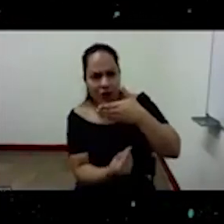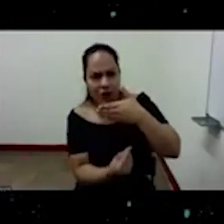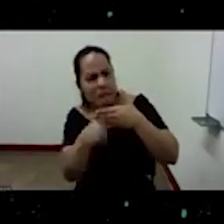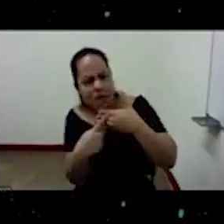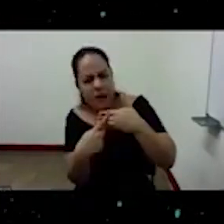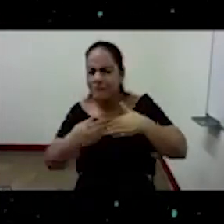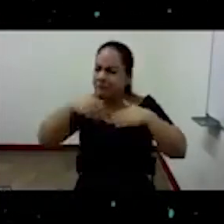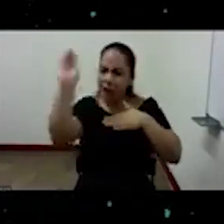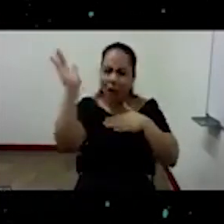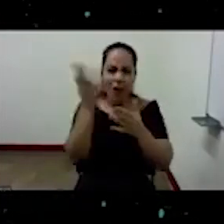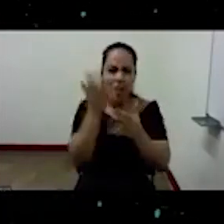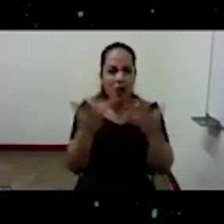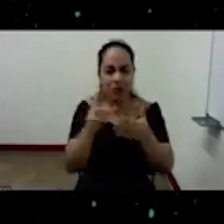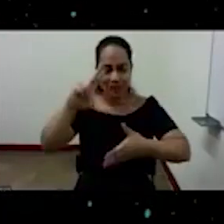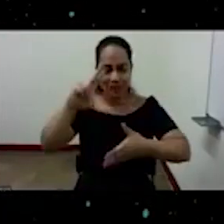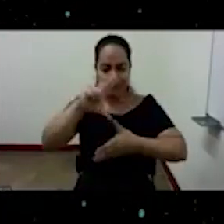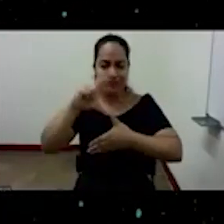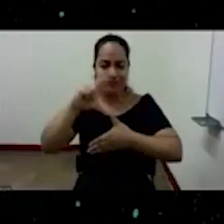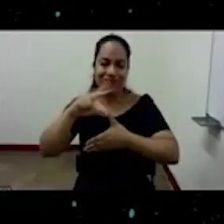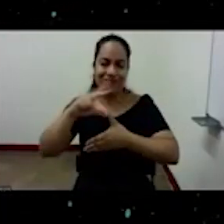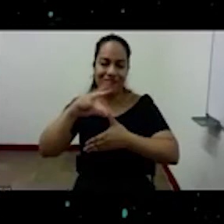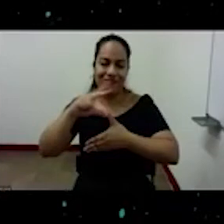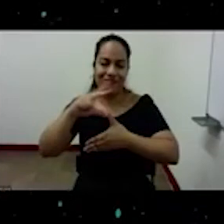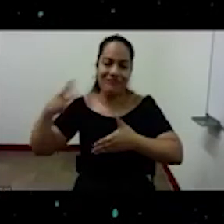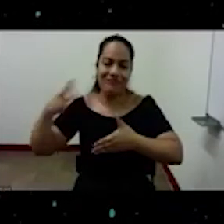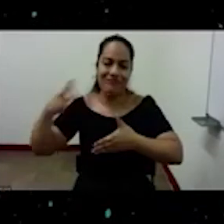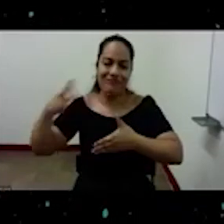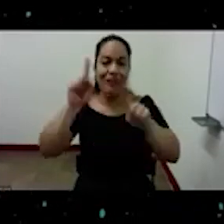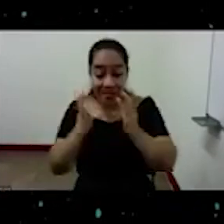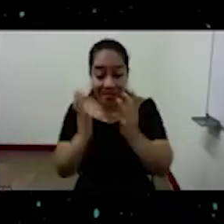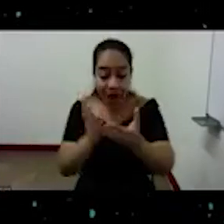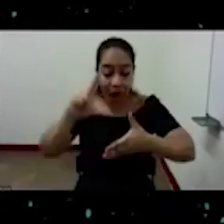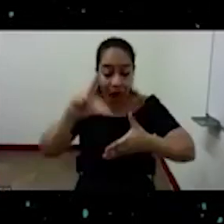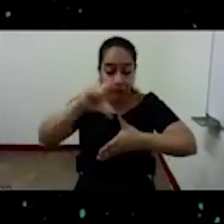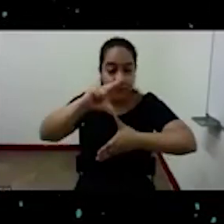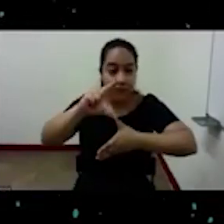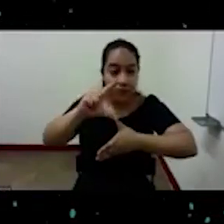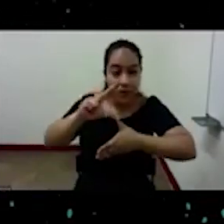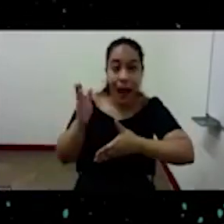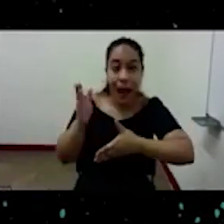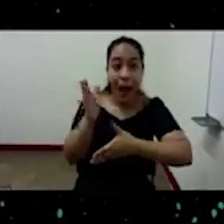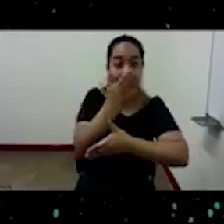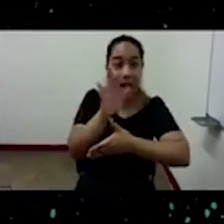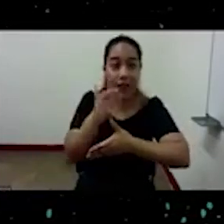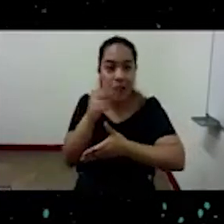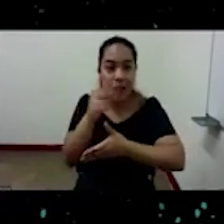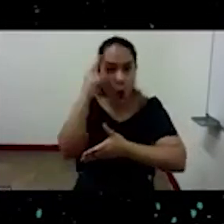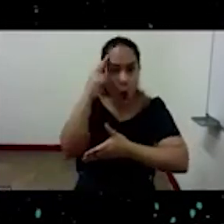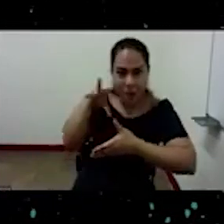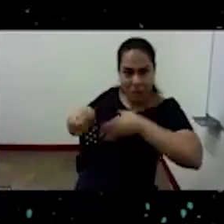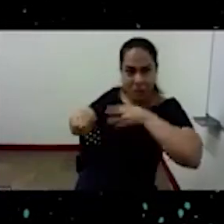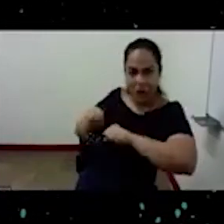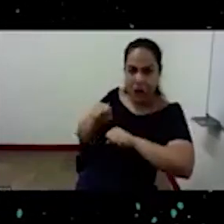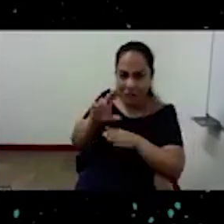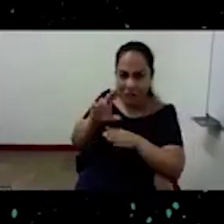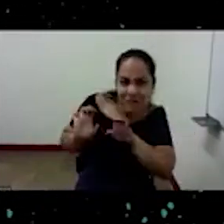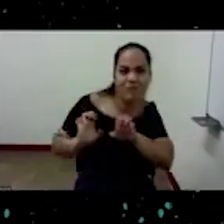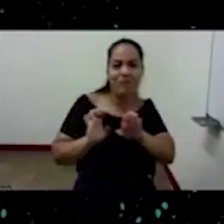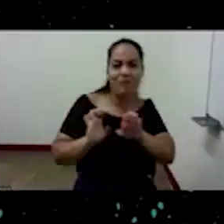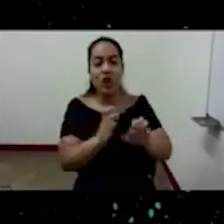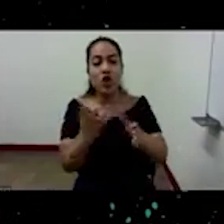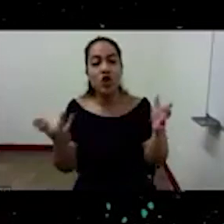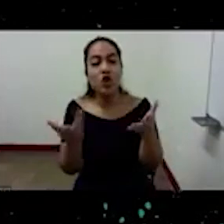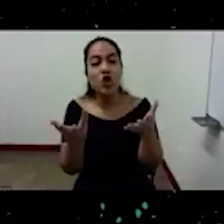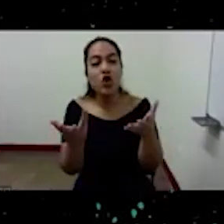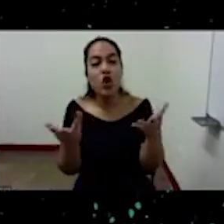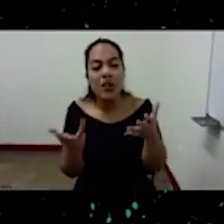la exuberante América. La única tierra que permaneció fuera del alcance de la lógica colonizadora fue el lejano Oriente,